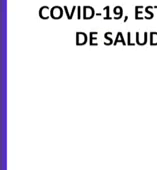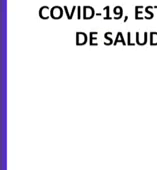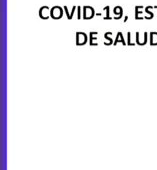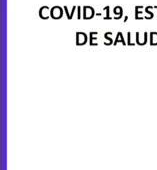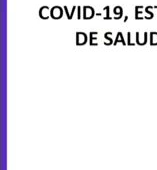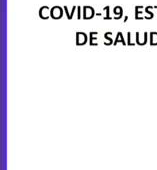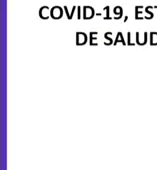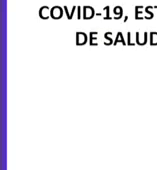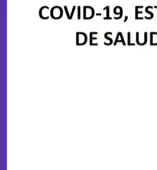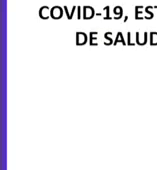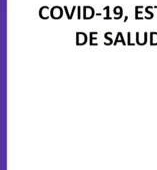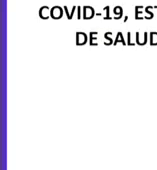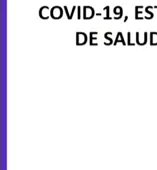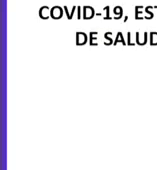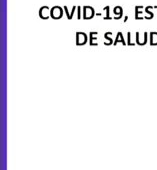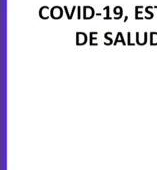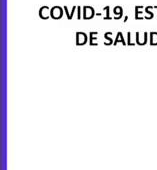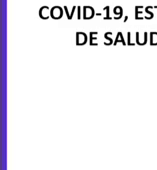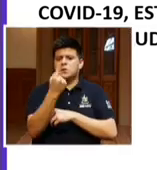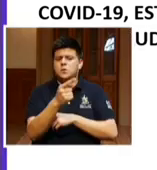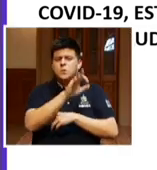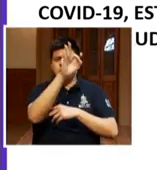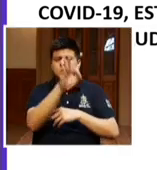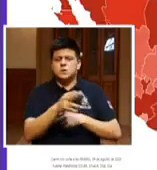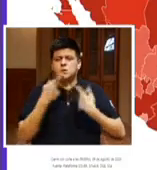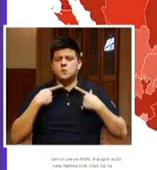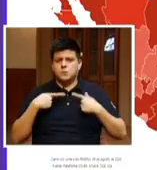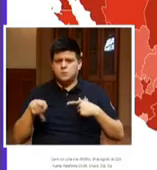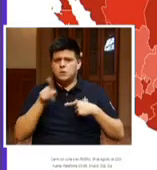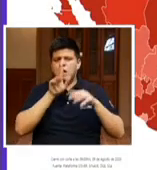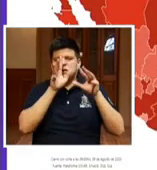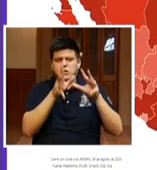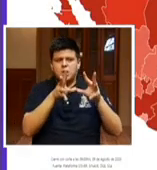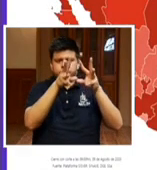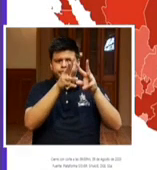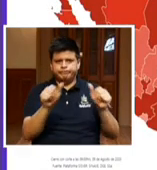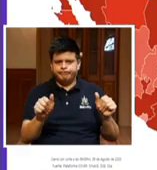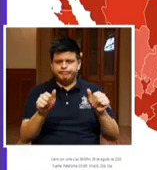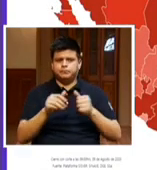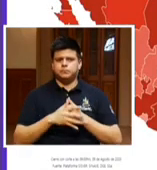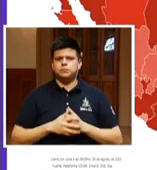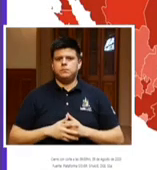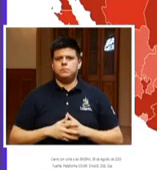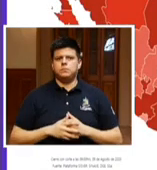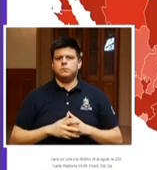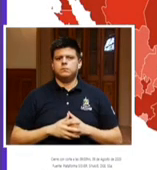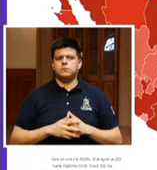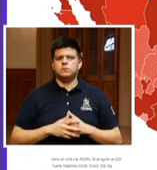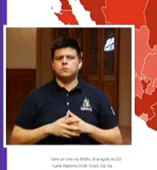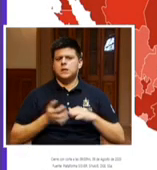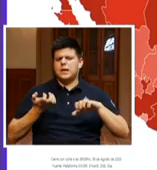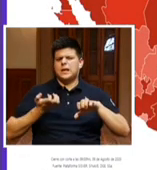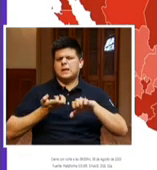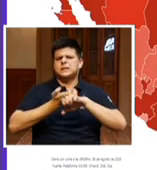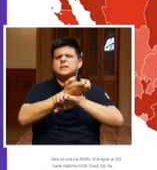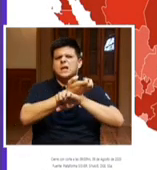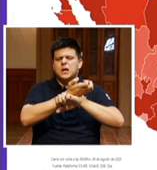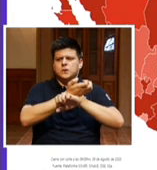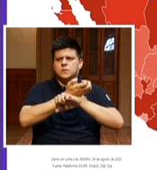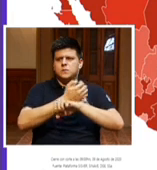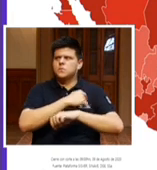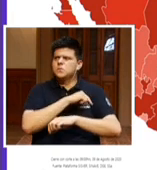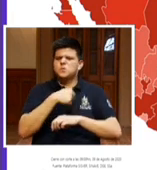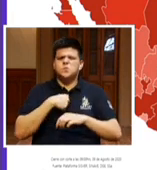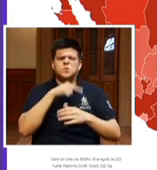La gran mayoría de los pacientes, el 81% de los pacientes ya se recuperó. A nivel estatal, ¿cómo